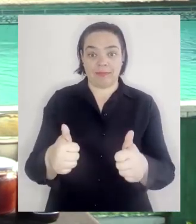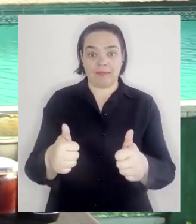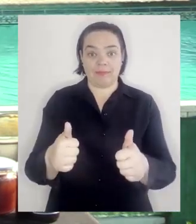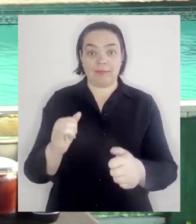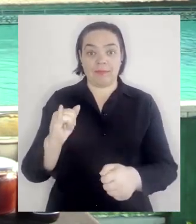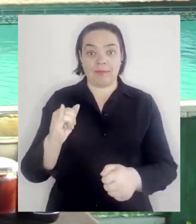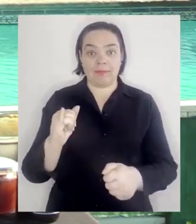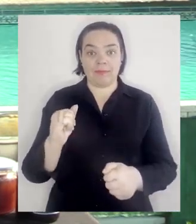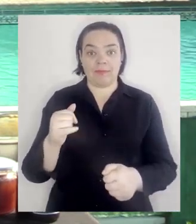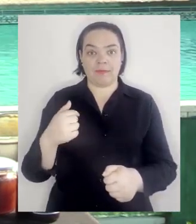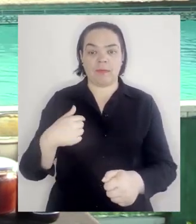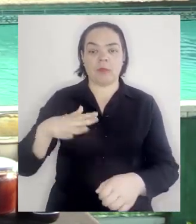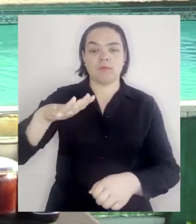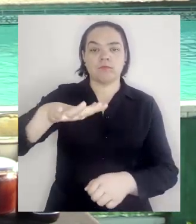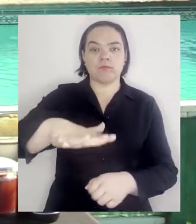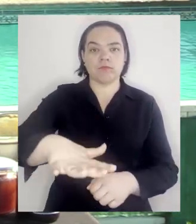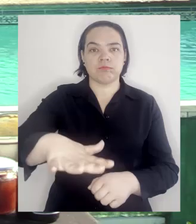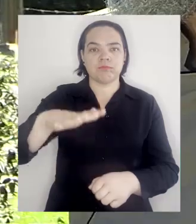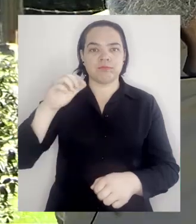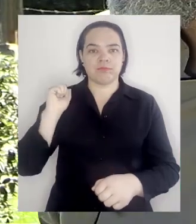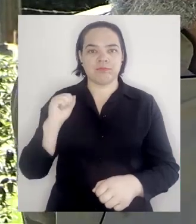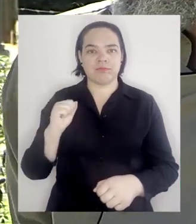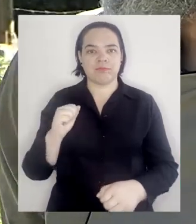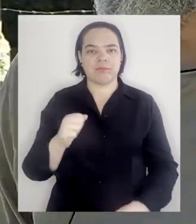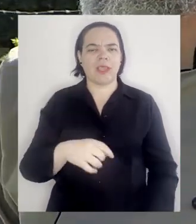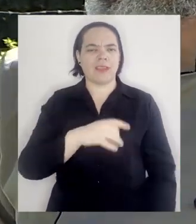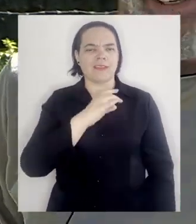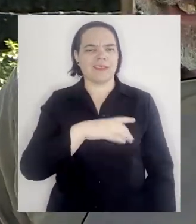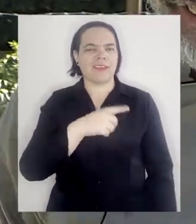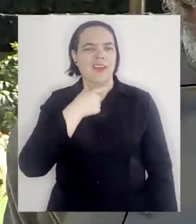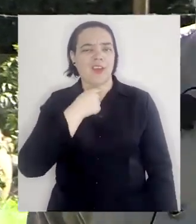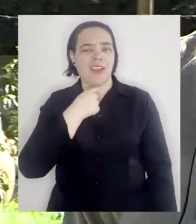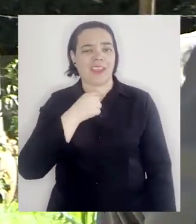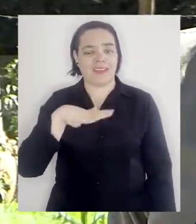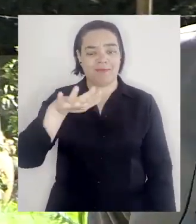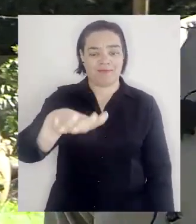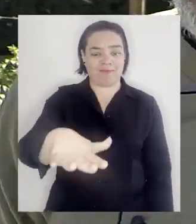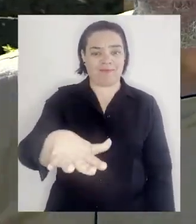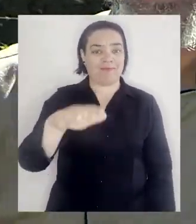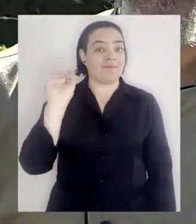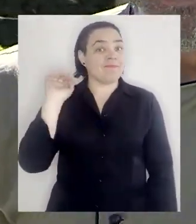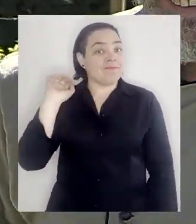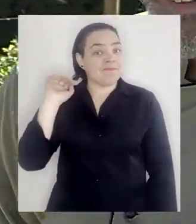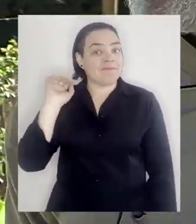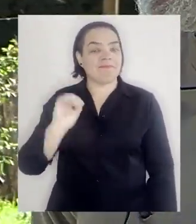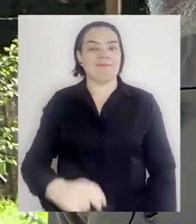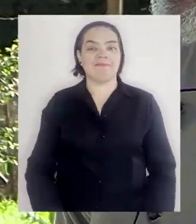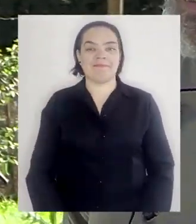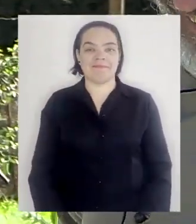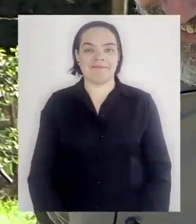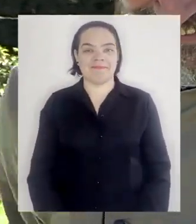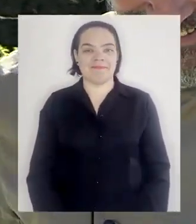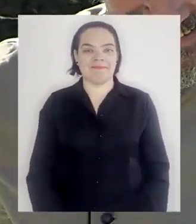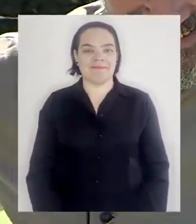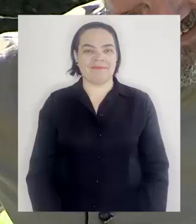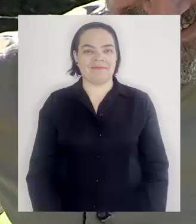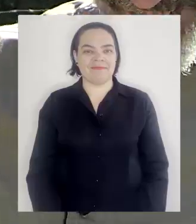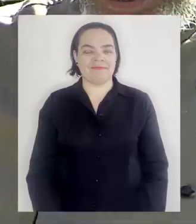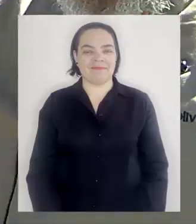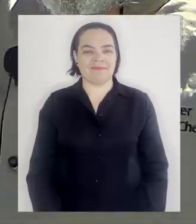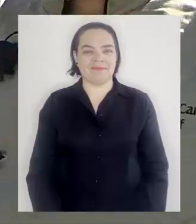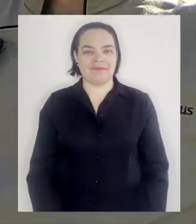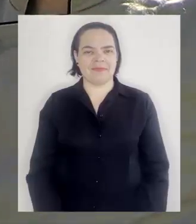pongo la mano. Si así que si el chileno quiere hacer eso. No, nunca tan gallego.